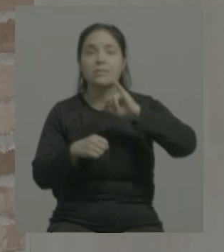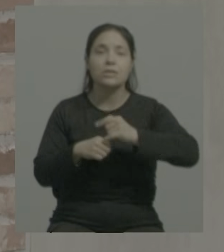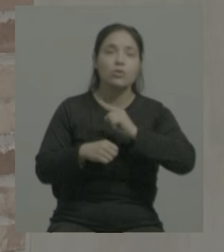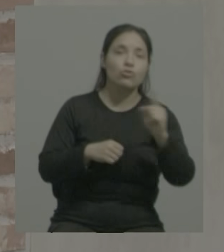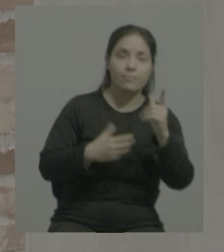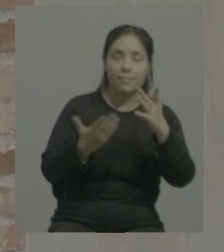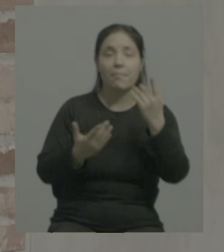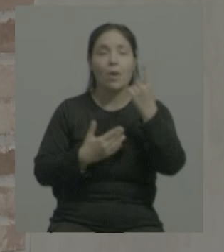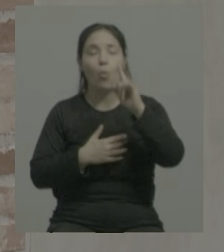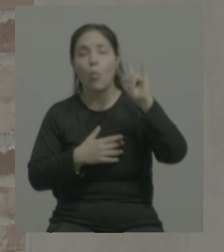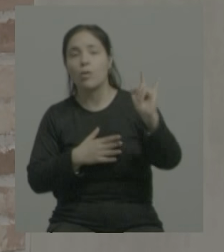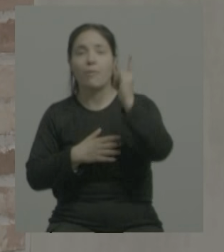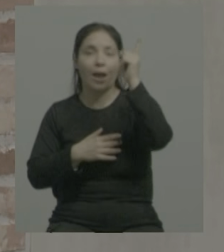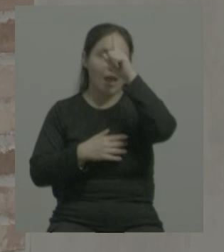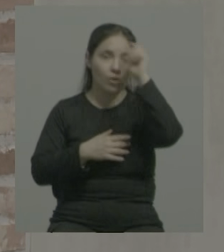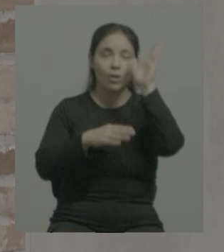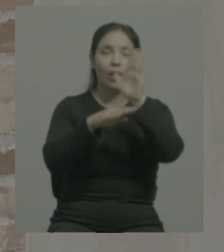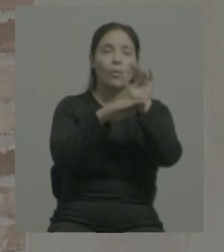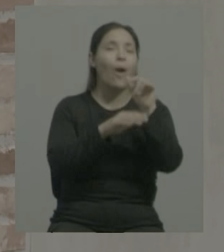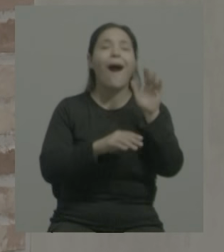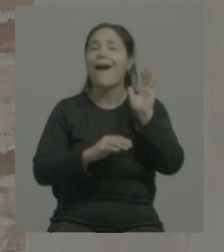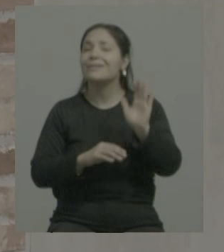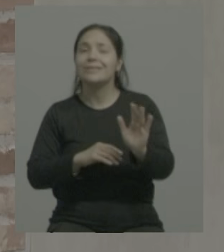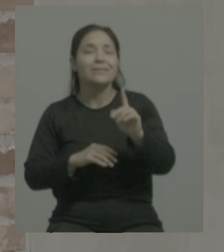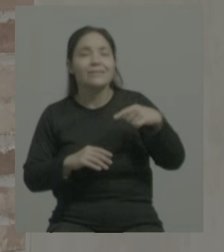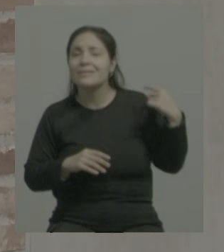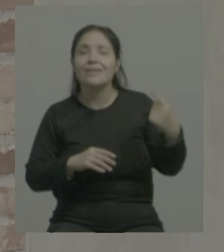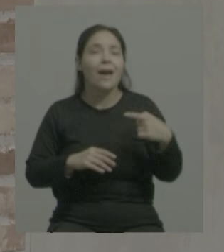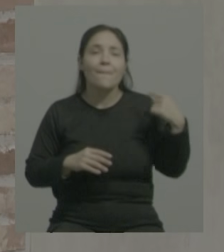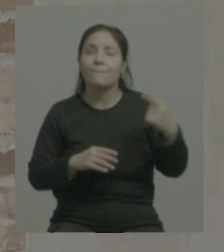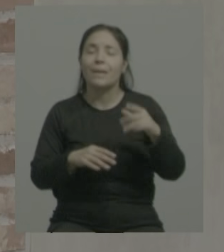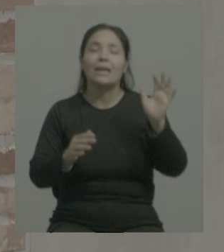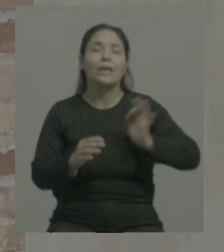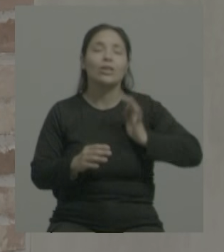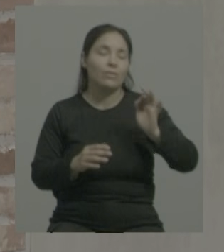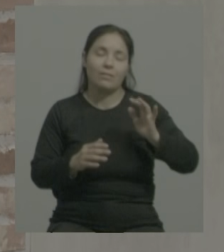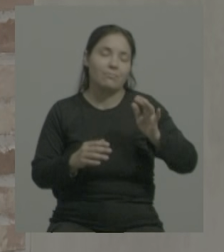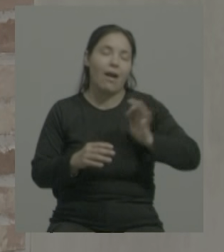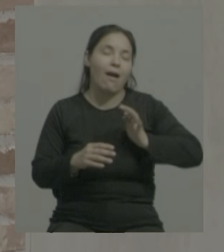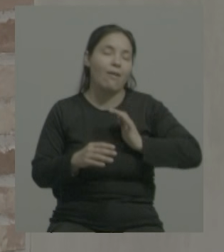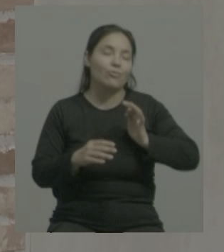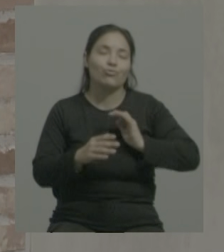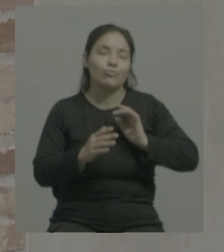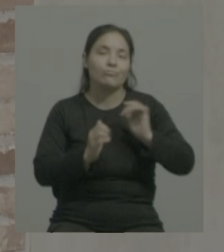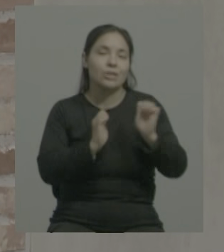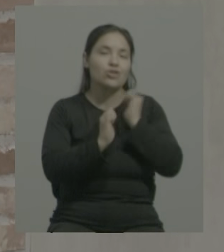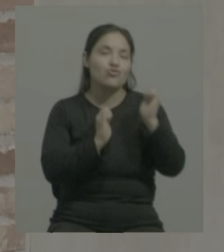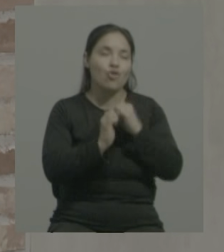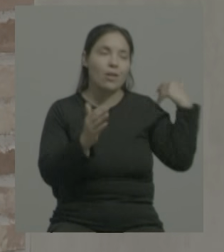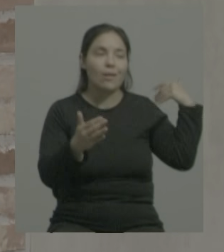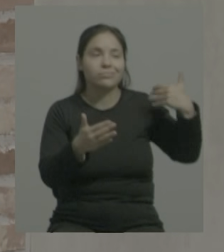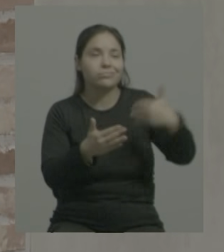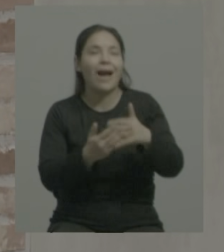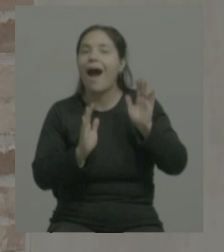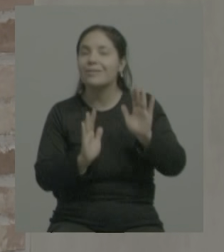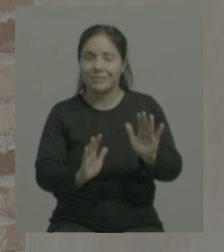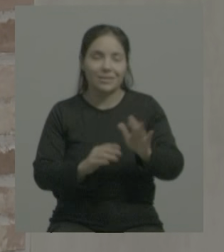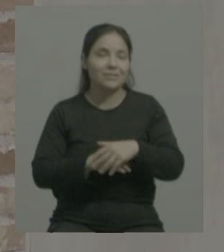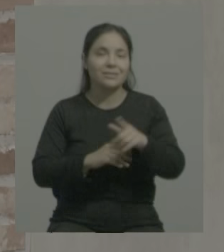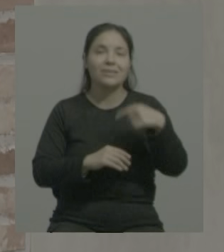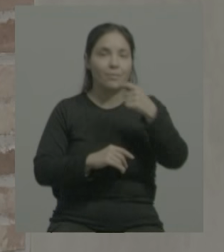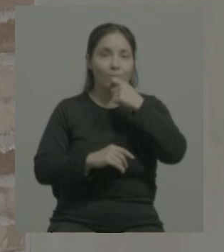Universidad Nacional de Cuyo siempre ha sido así. Hemos pasado por acá, por esta universidad, y a pesar de las medidas